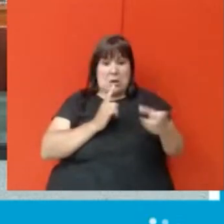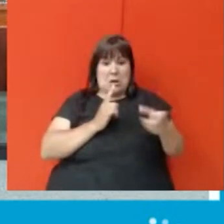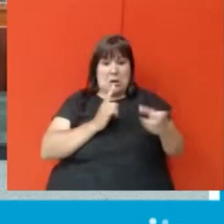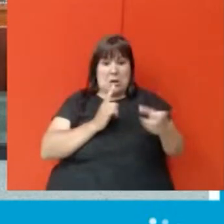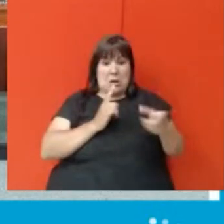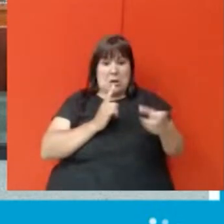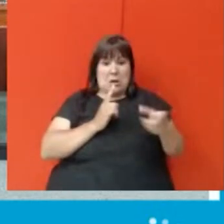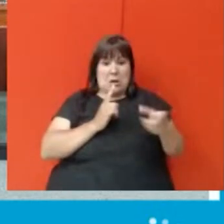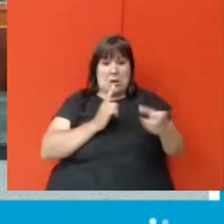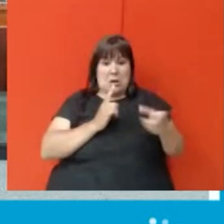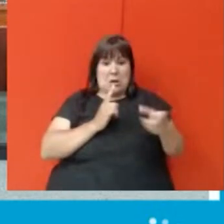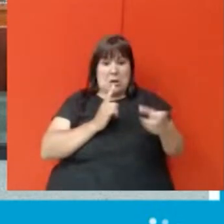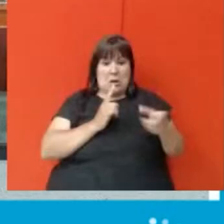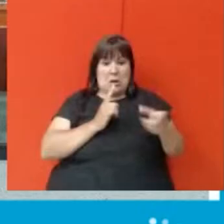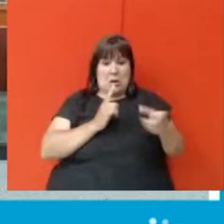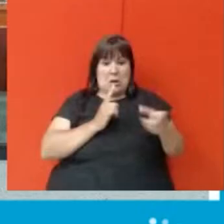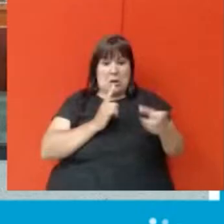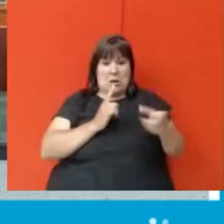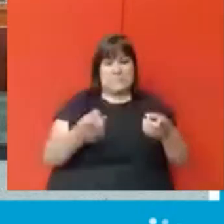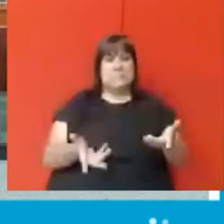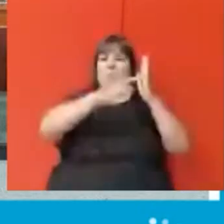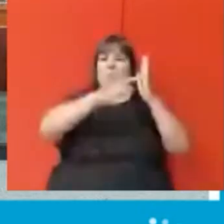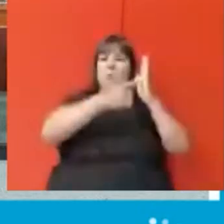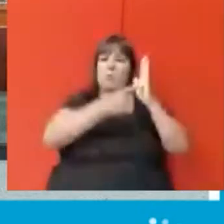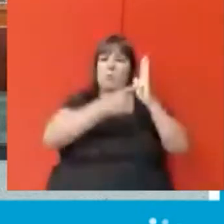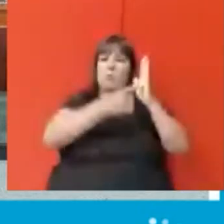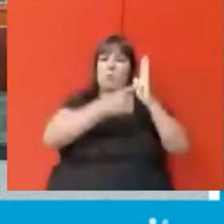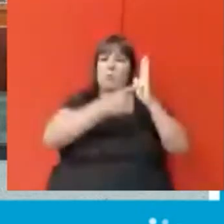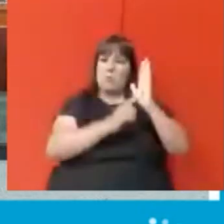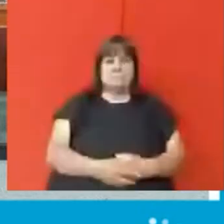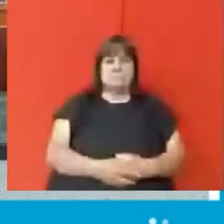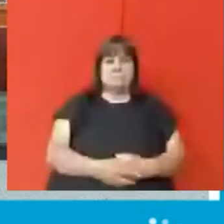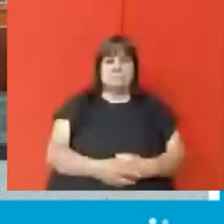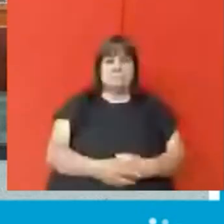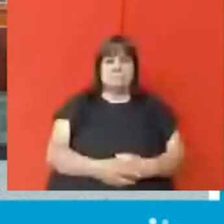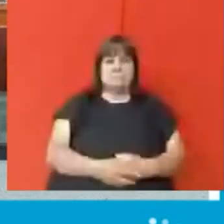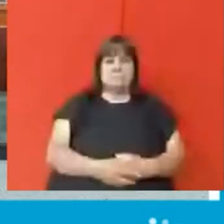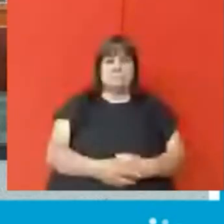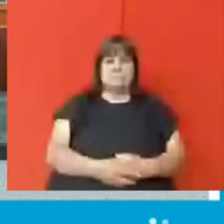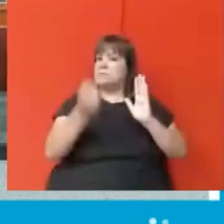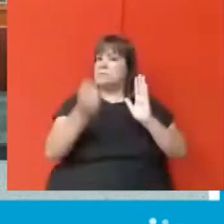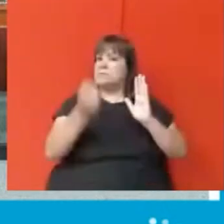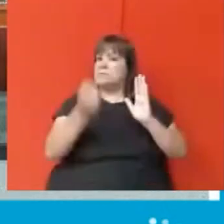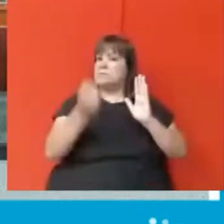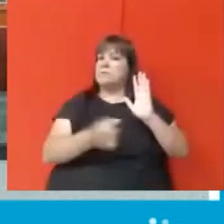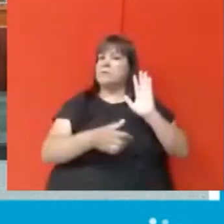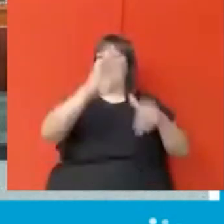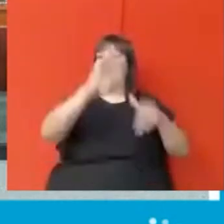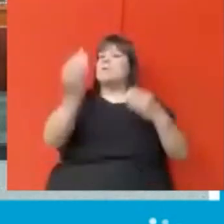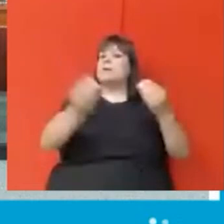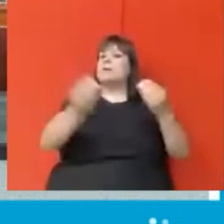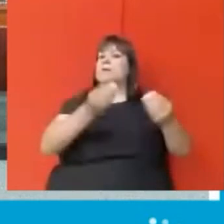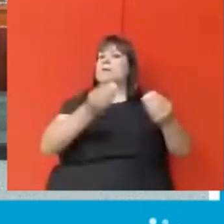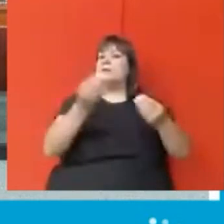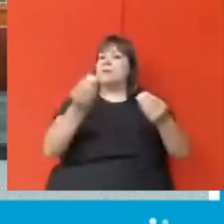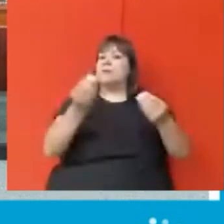¿Cuáles son los principales factores que contribuyen al fracaso para cubrir las necesidades de las personas mayores en